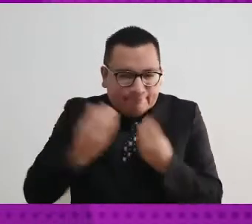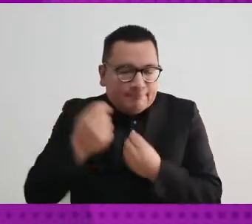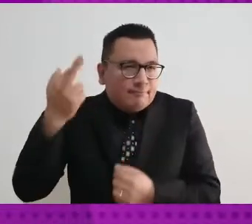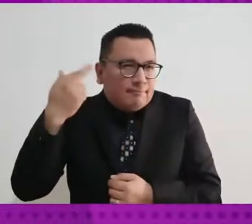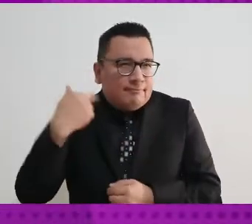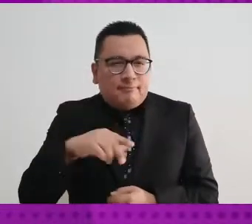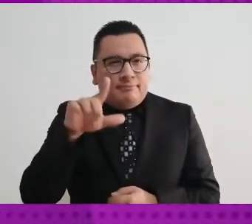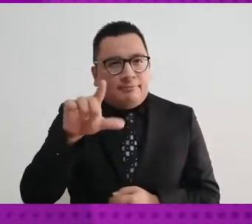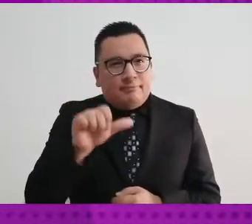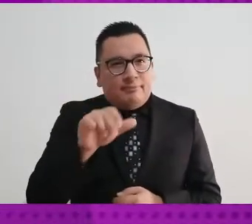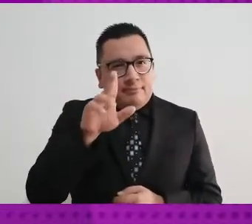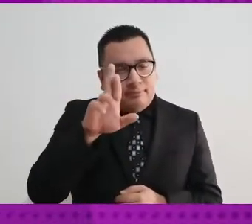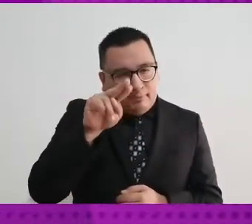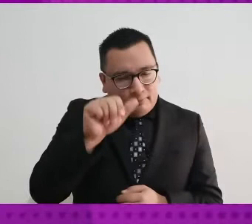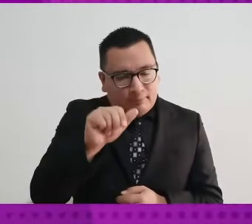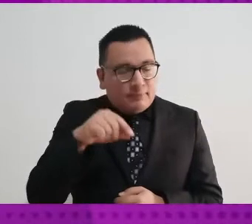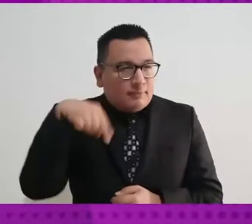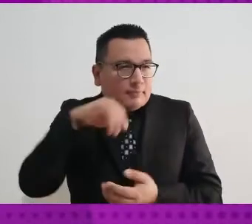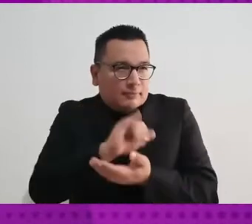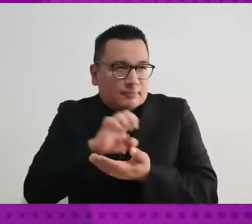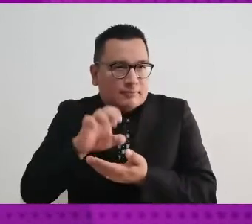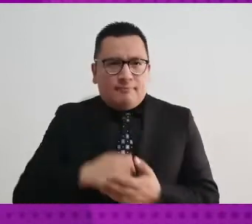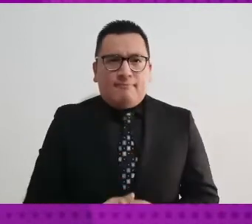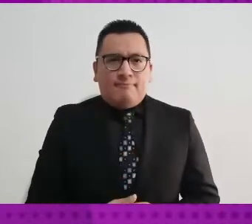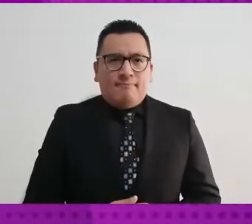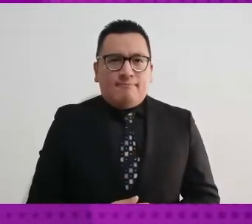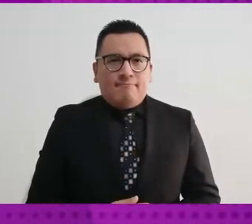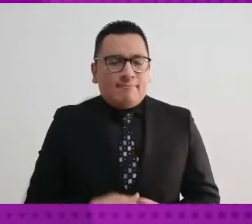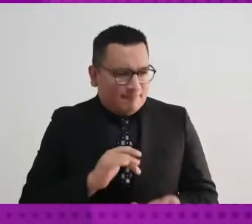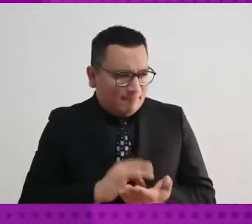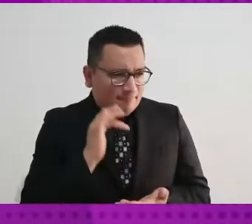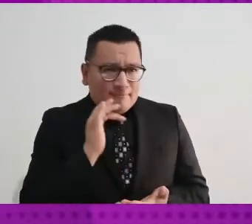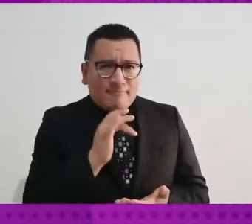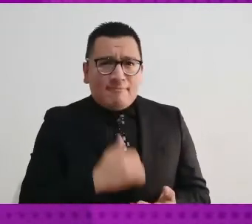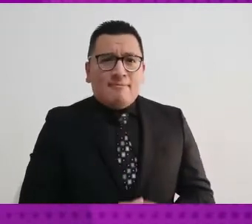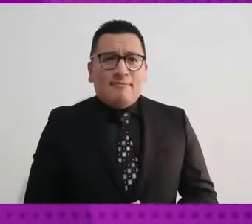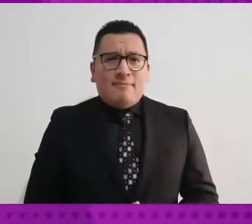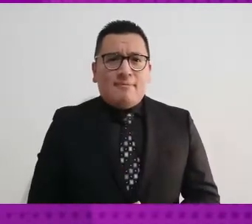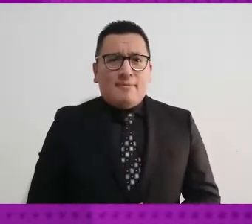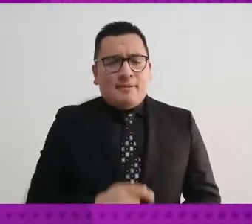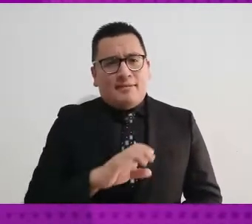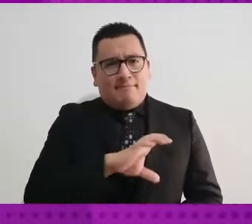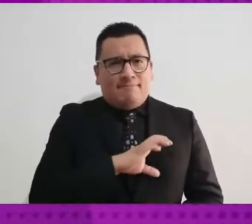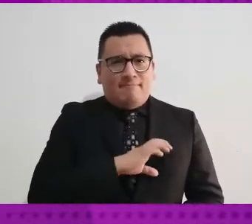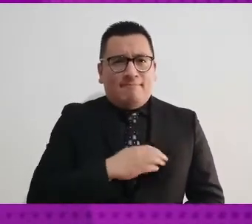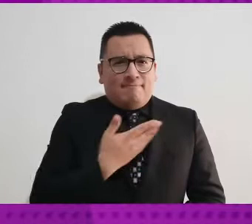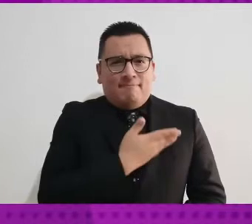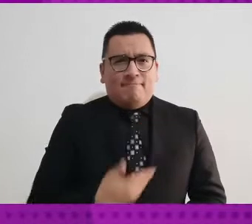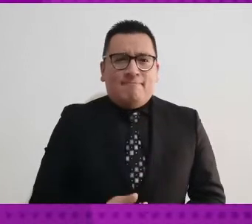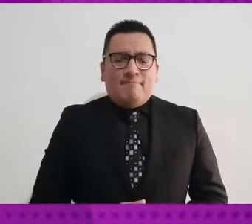en La Urna, el programa de radio y televisión del Instituto Electoral de Coahuila. Muchísimas gracias a ti, muy querida